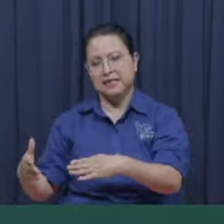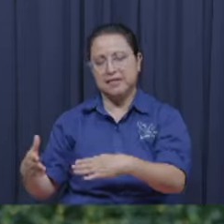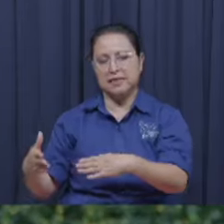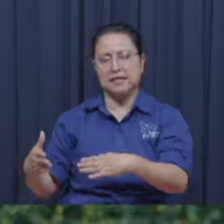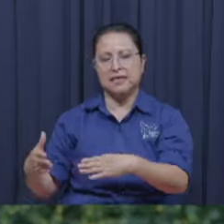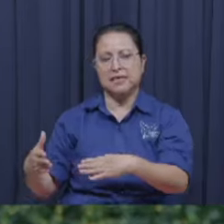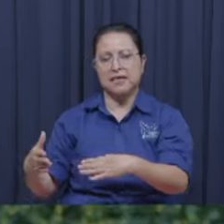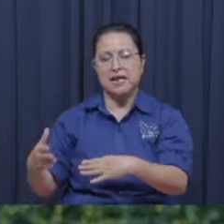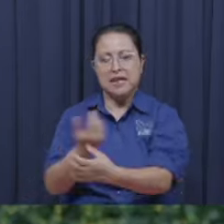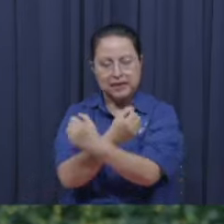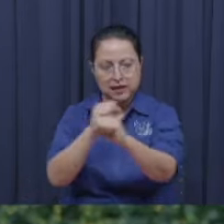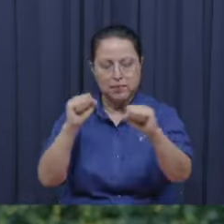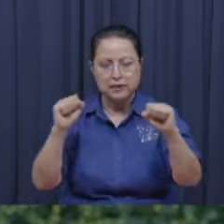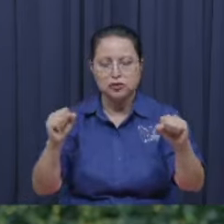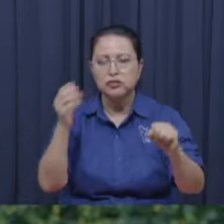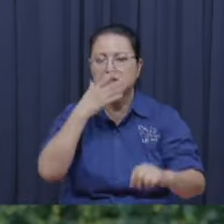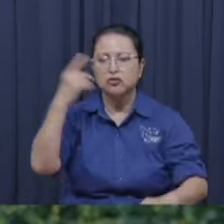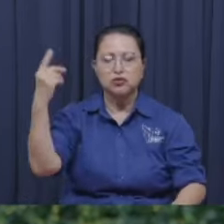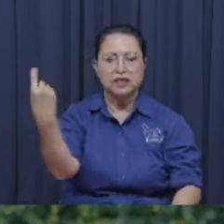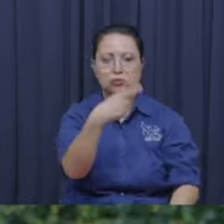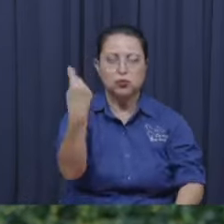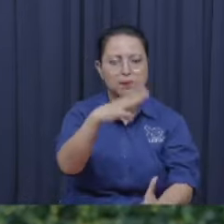Santo. Digo yo, pues.